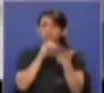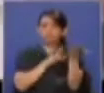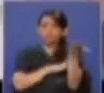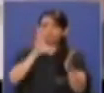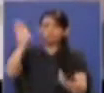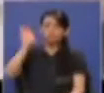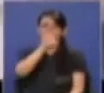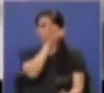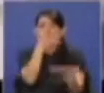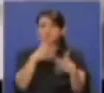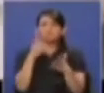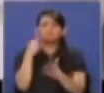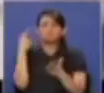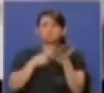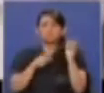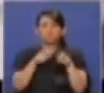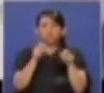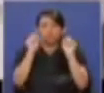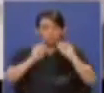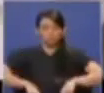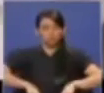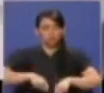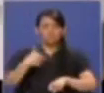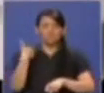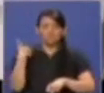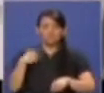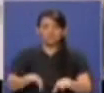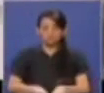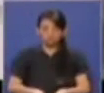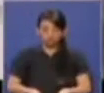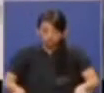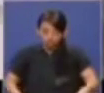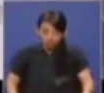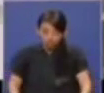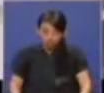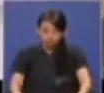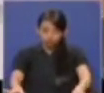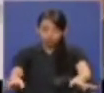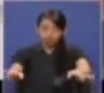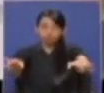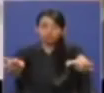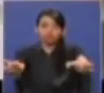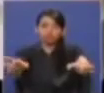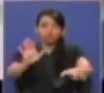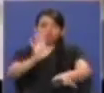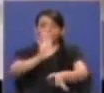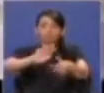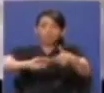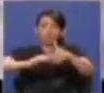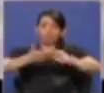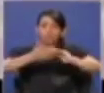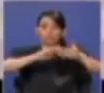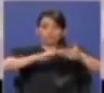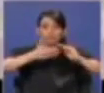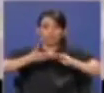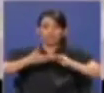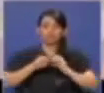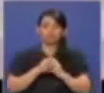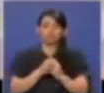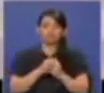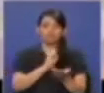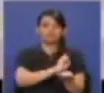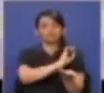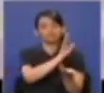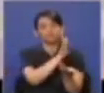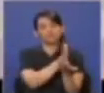invertido para que ustedes puedan tener el alcantarillado sanitario en sus comunidades. Montecristi